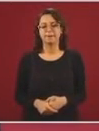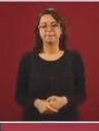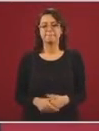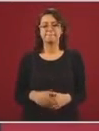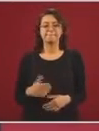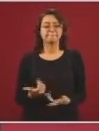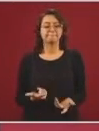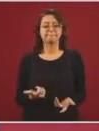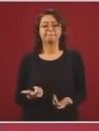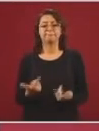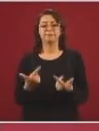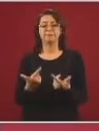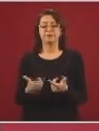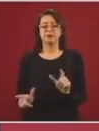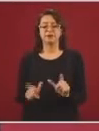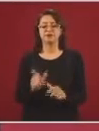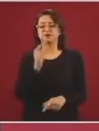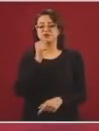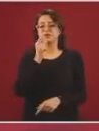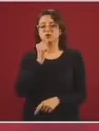a la Guardia Nacional.